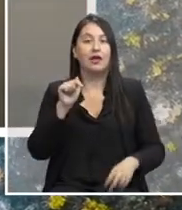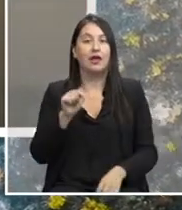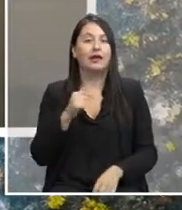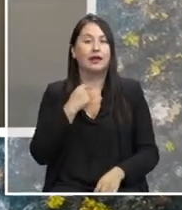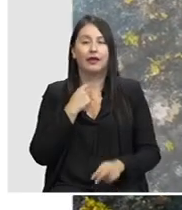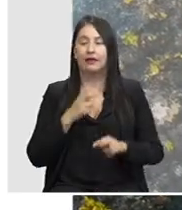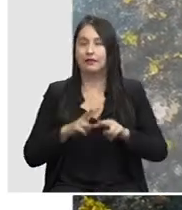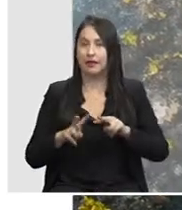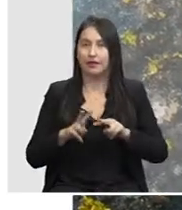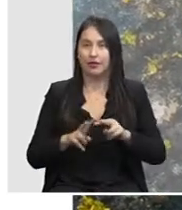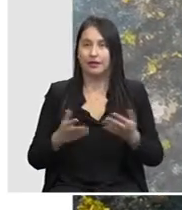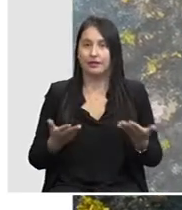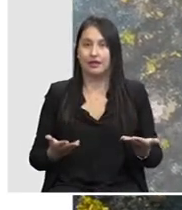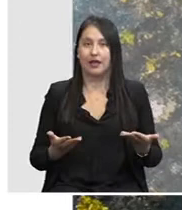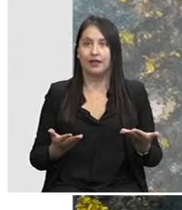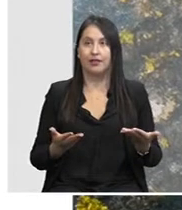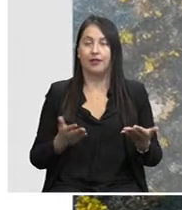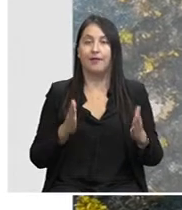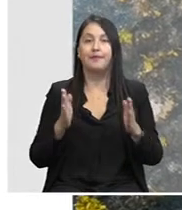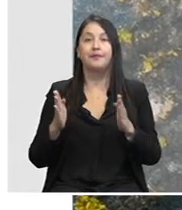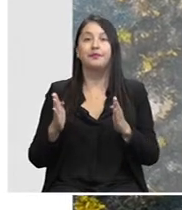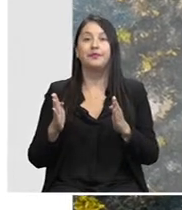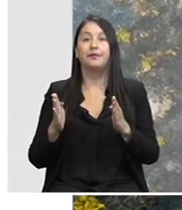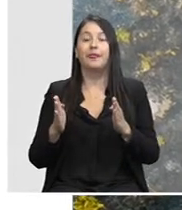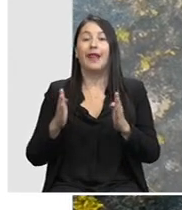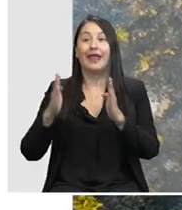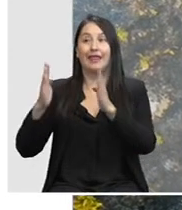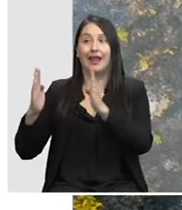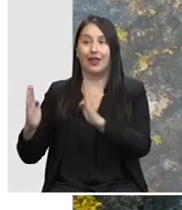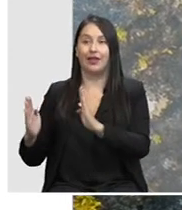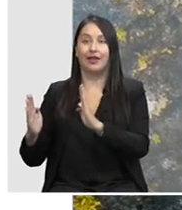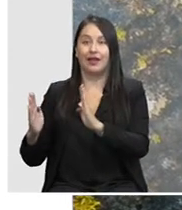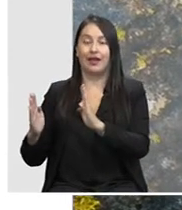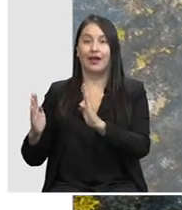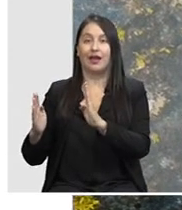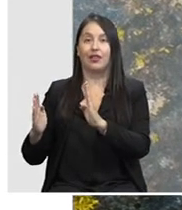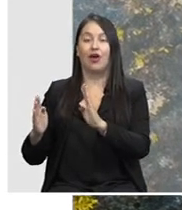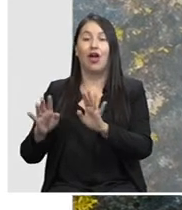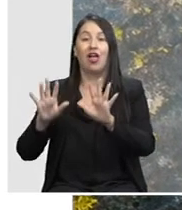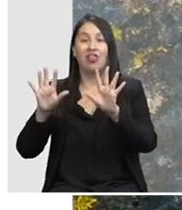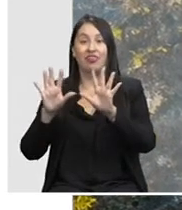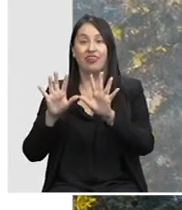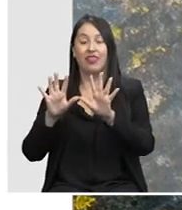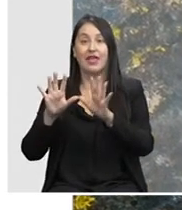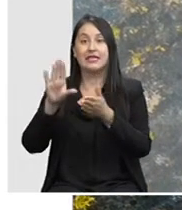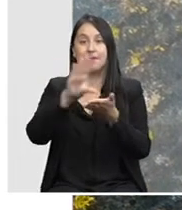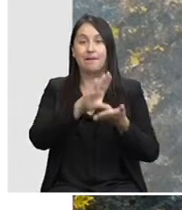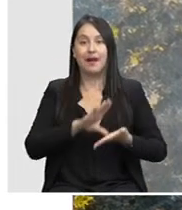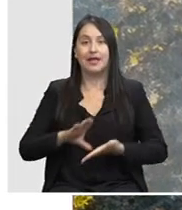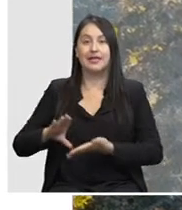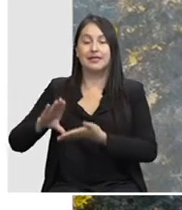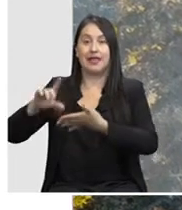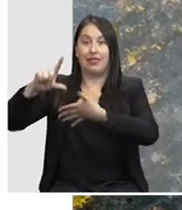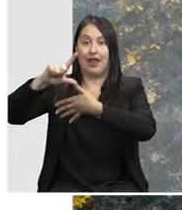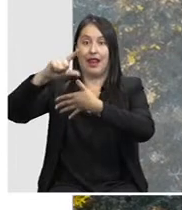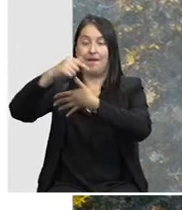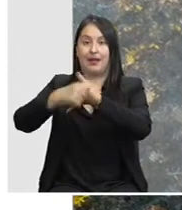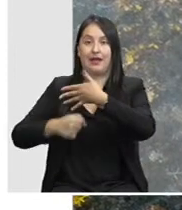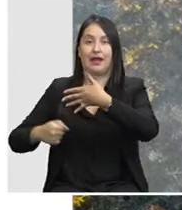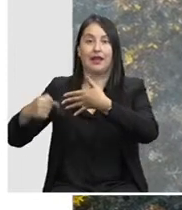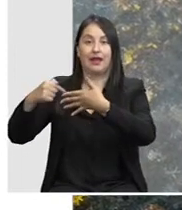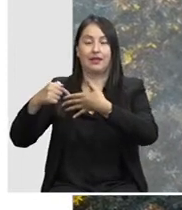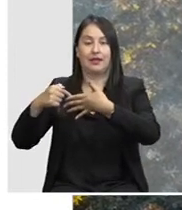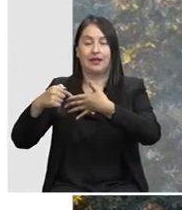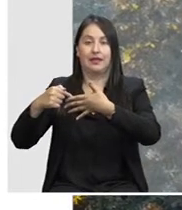es, en el lado izquierdo encuentran las encuestas de 10 países en América Latina, antes de hacer cualquier